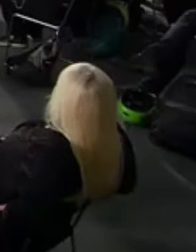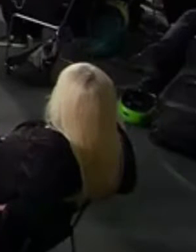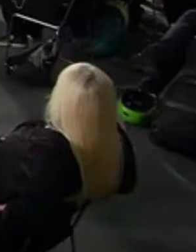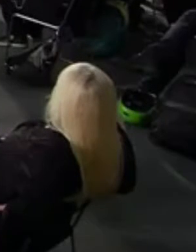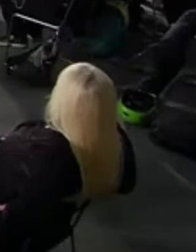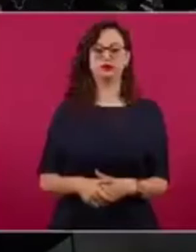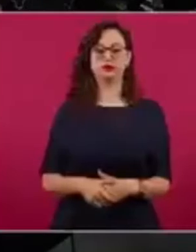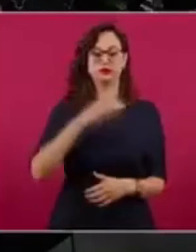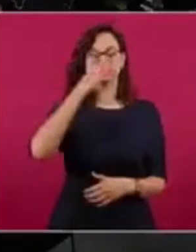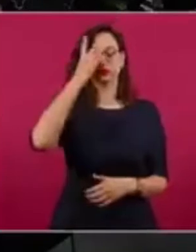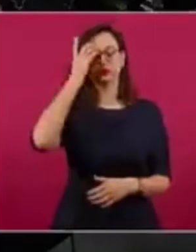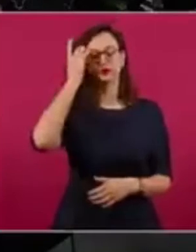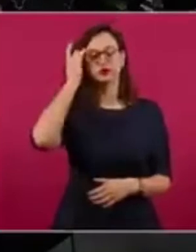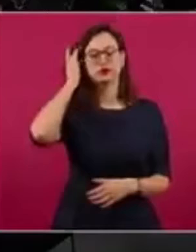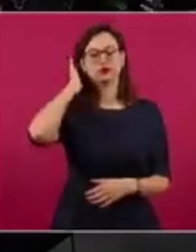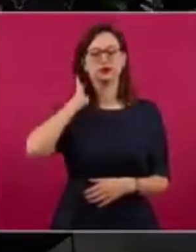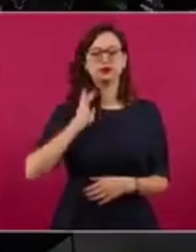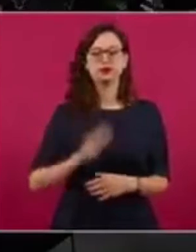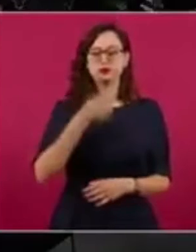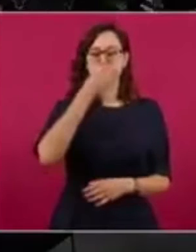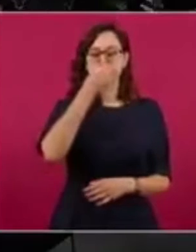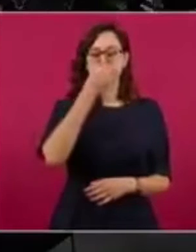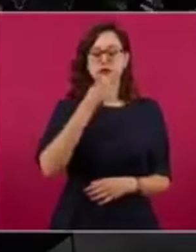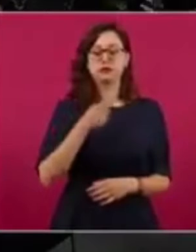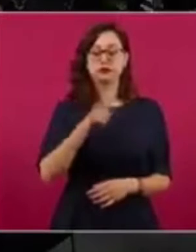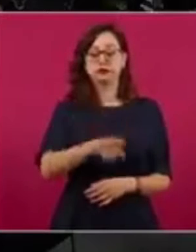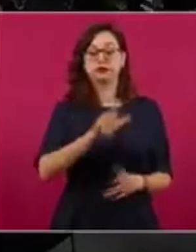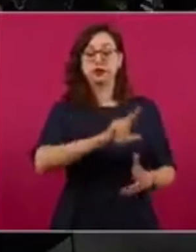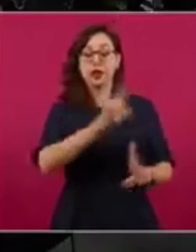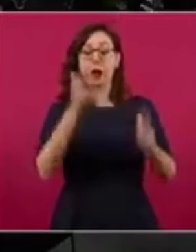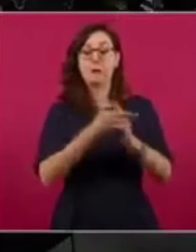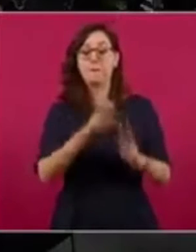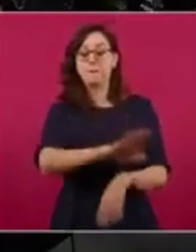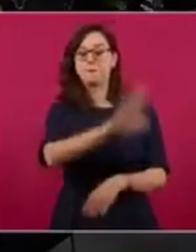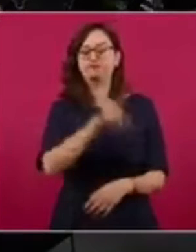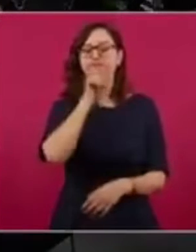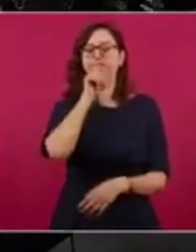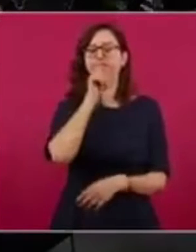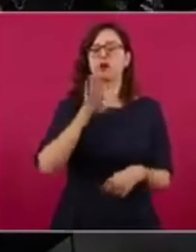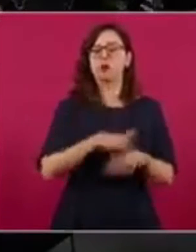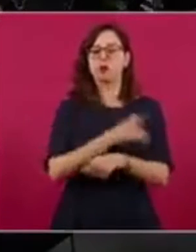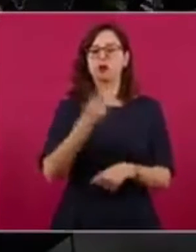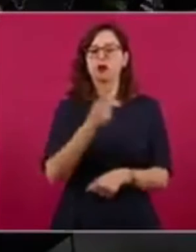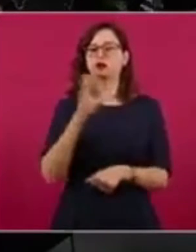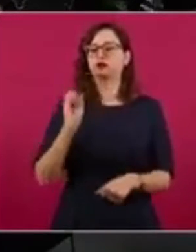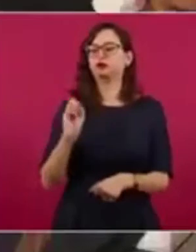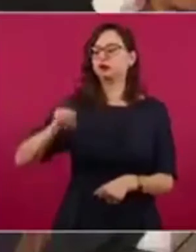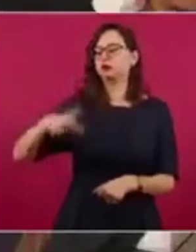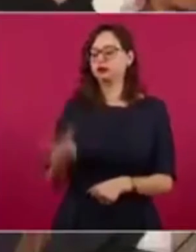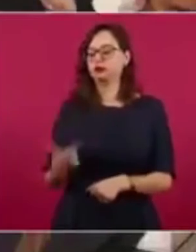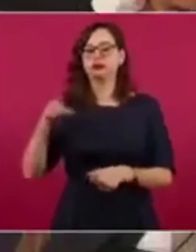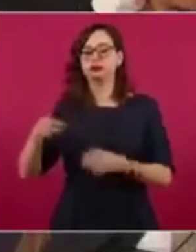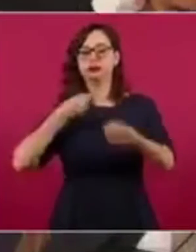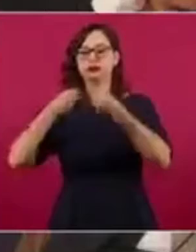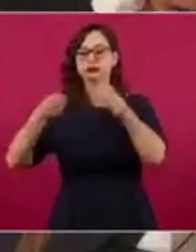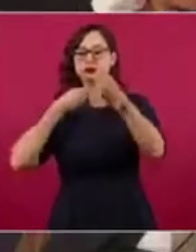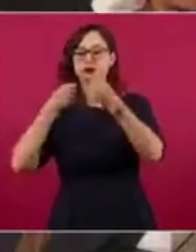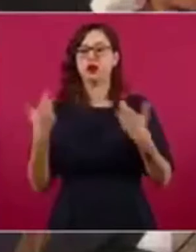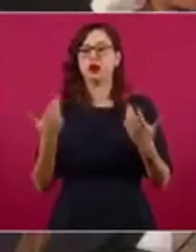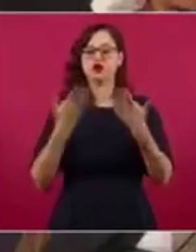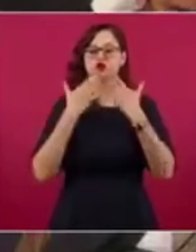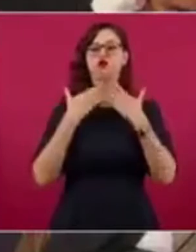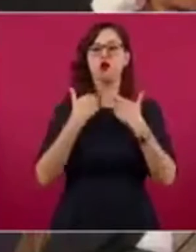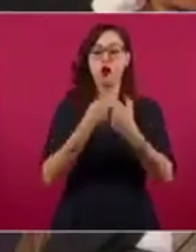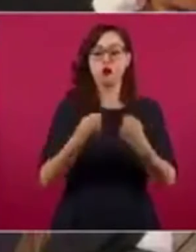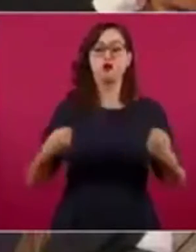no lo mataron. ¿Por qué? Porque en ese entonces, cuando realmente la ONG Reporteros Sin Fronteras se preocupaba por los